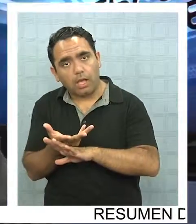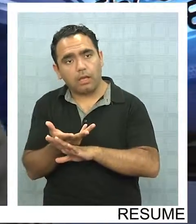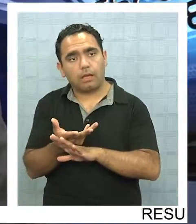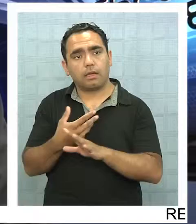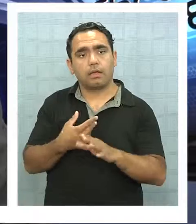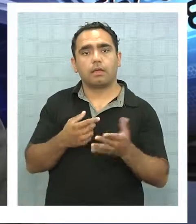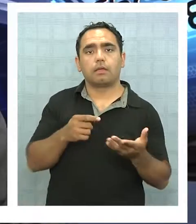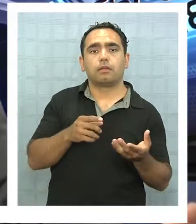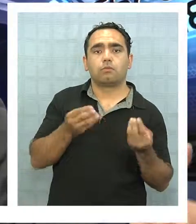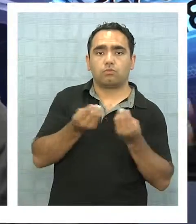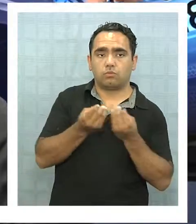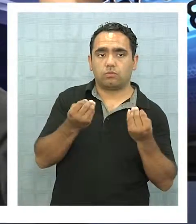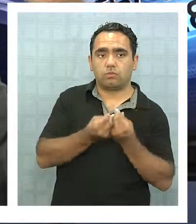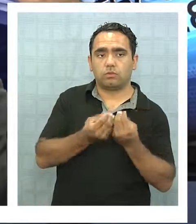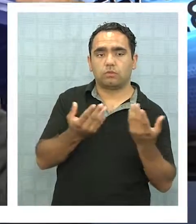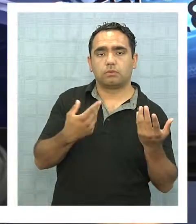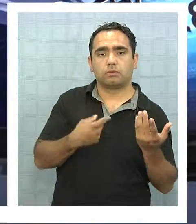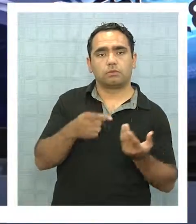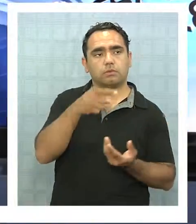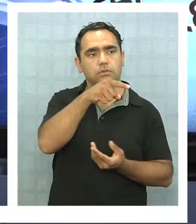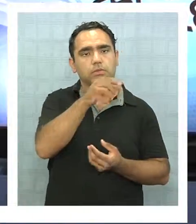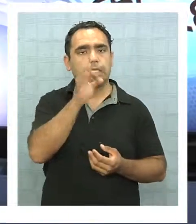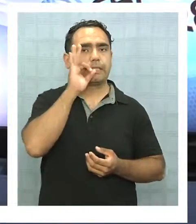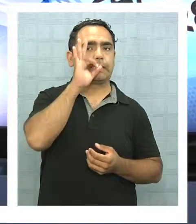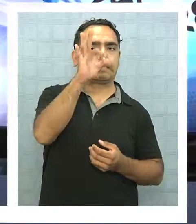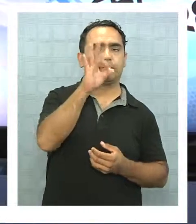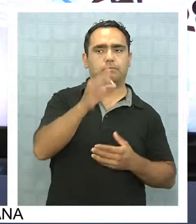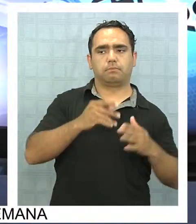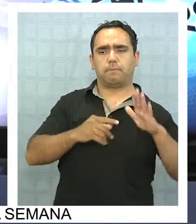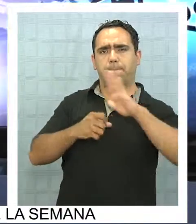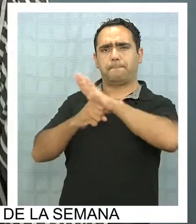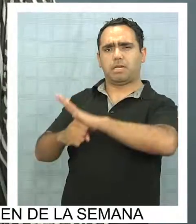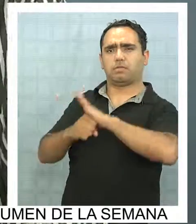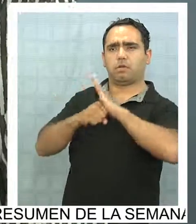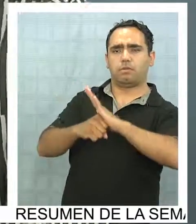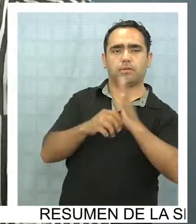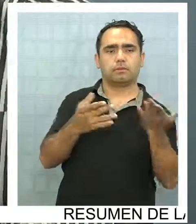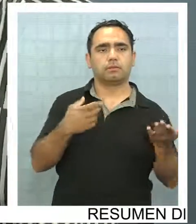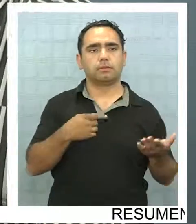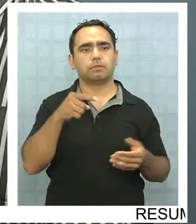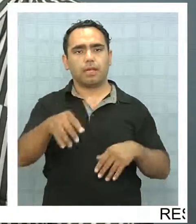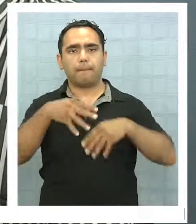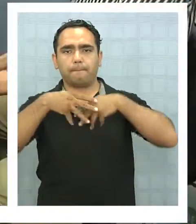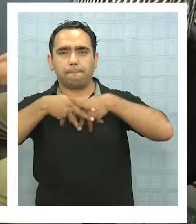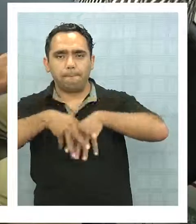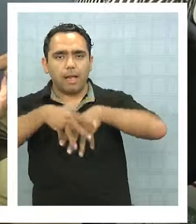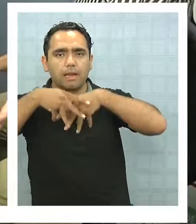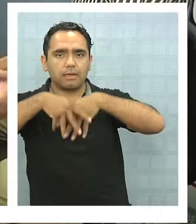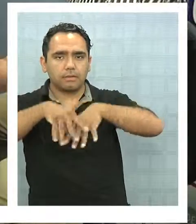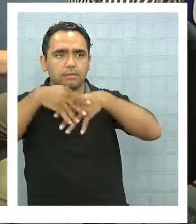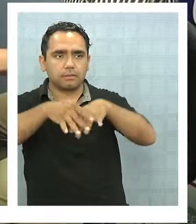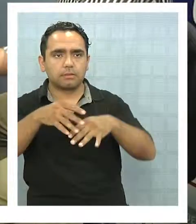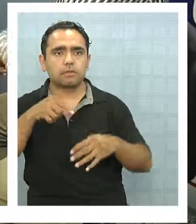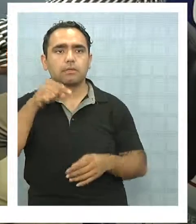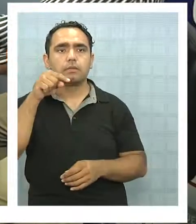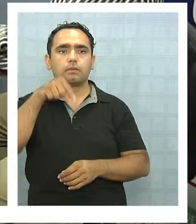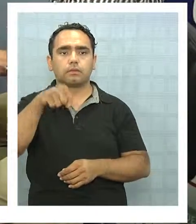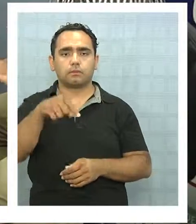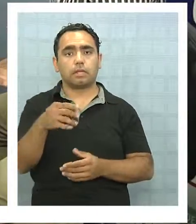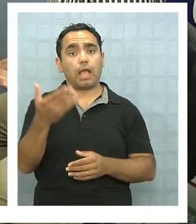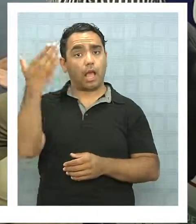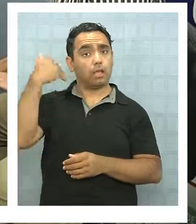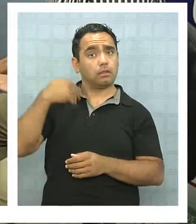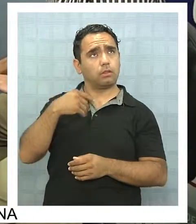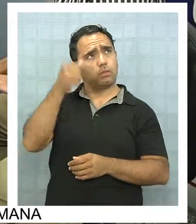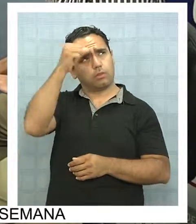administran este negocio. Claro. Pues imagínese usted que es una cosa escandalosa. Pues, sí. O sea, las marchas que se están produciendo, acabamos de terminar